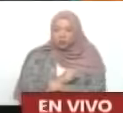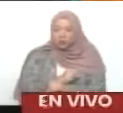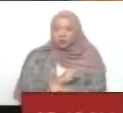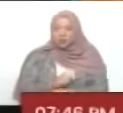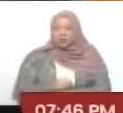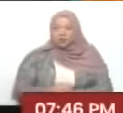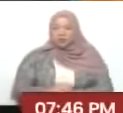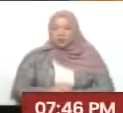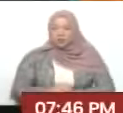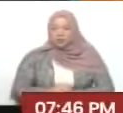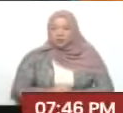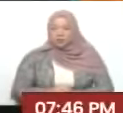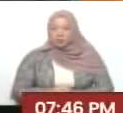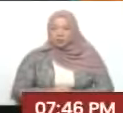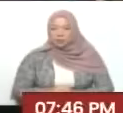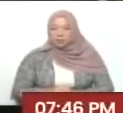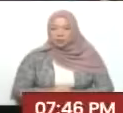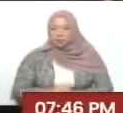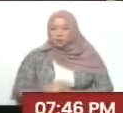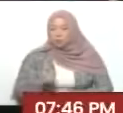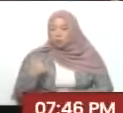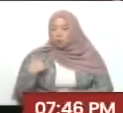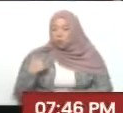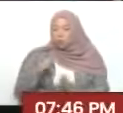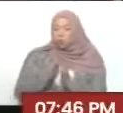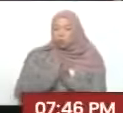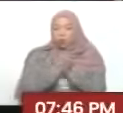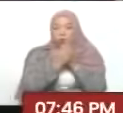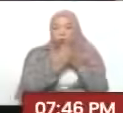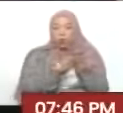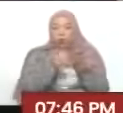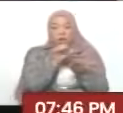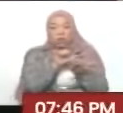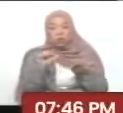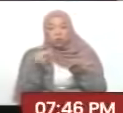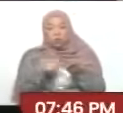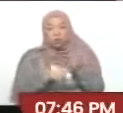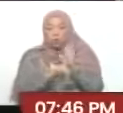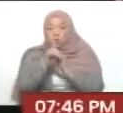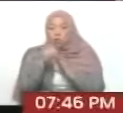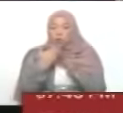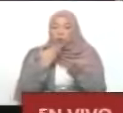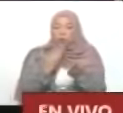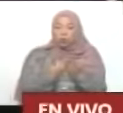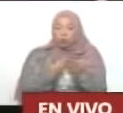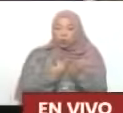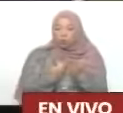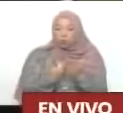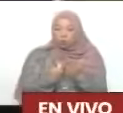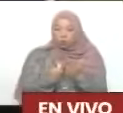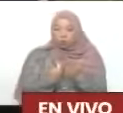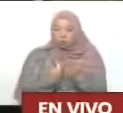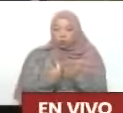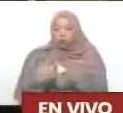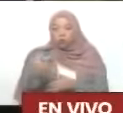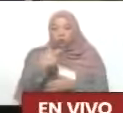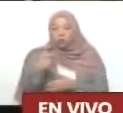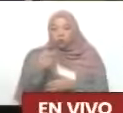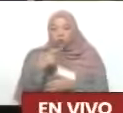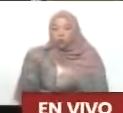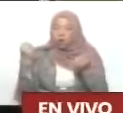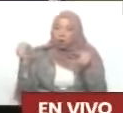Yo en un libro que he entregado, que sale la semana que viene, he desarrollado una teoría buscando también la